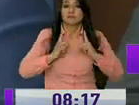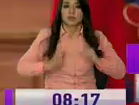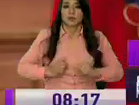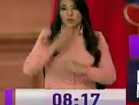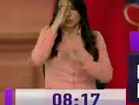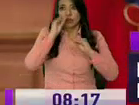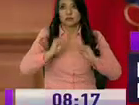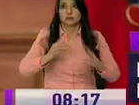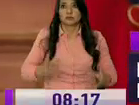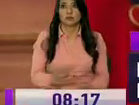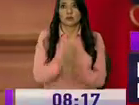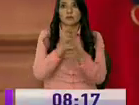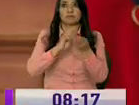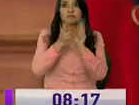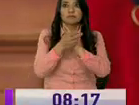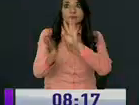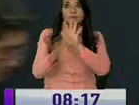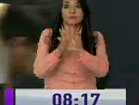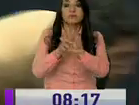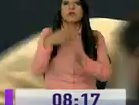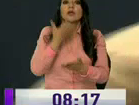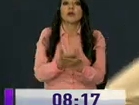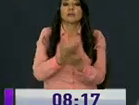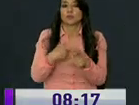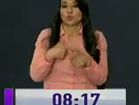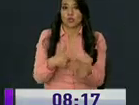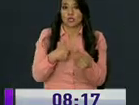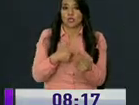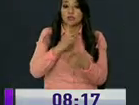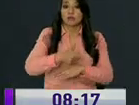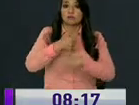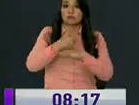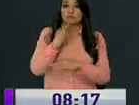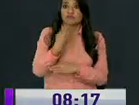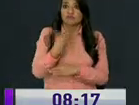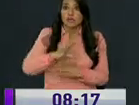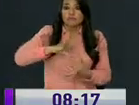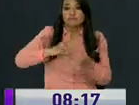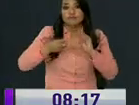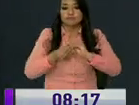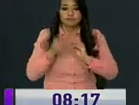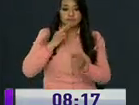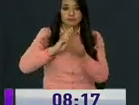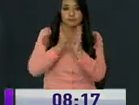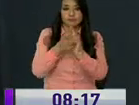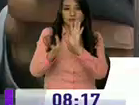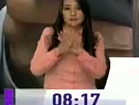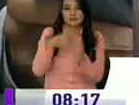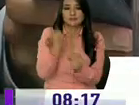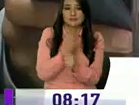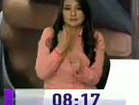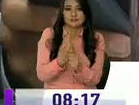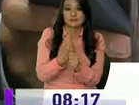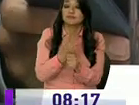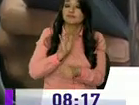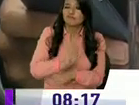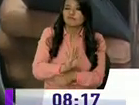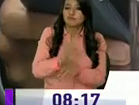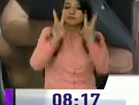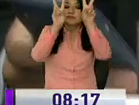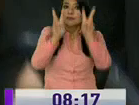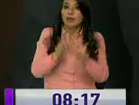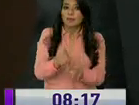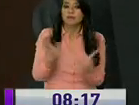seguridad. Reformas económicas con carácter de urgente que, a decir de las autoridades, se complementan con las reformas laborales, dentro de las cuales, en el marco